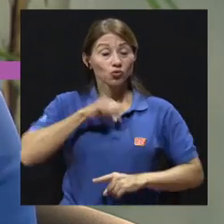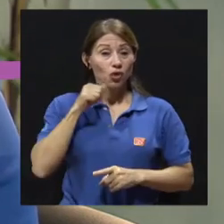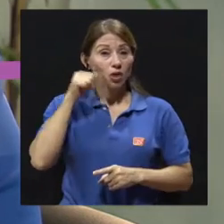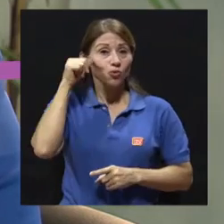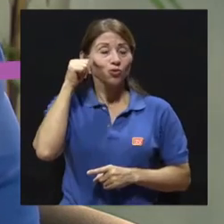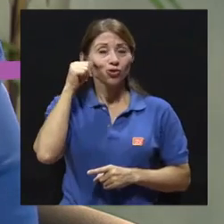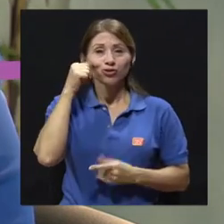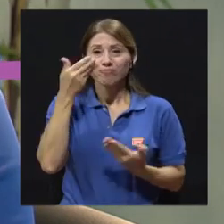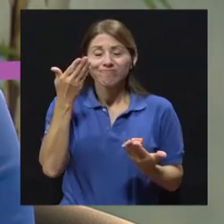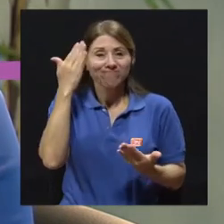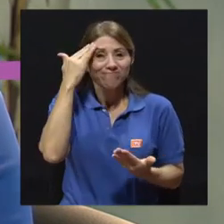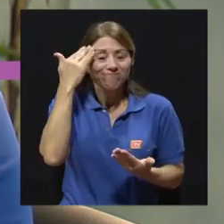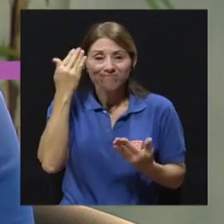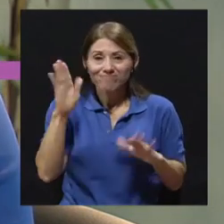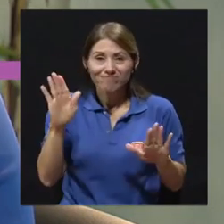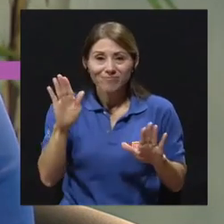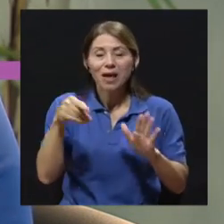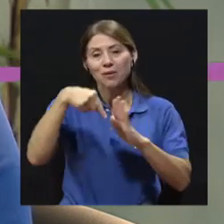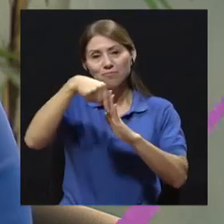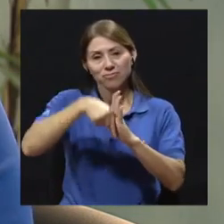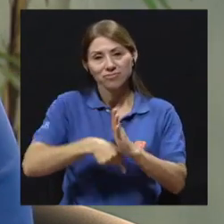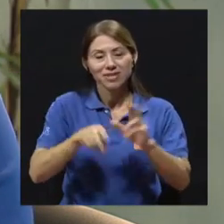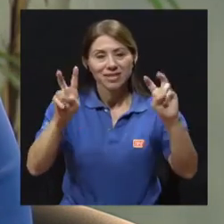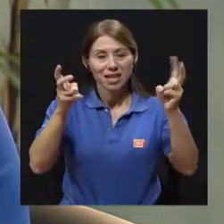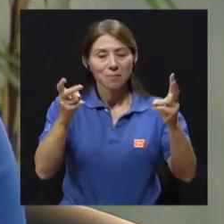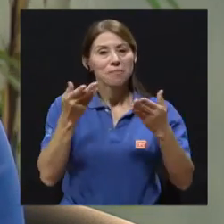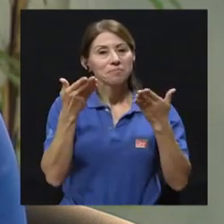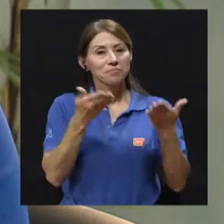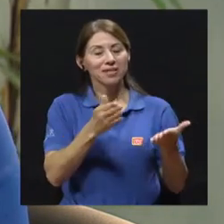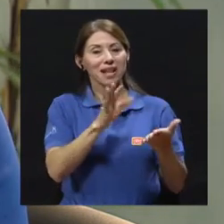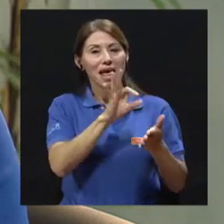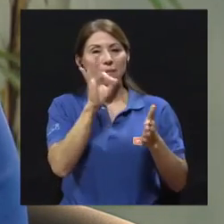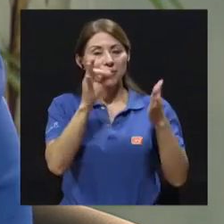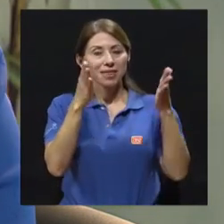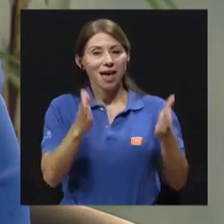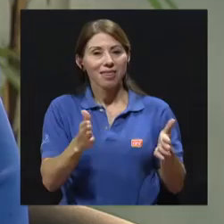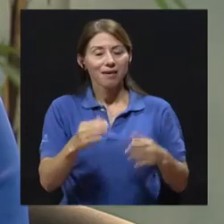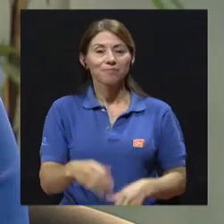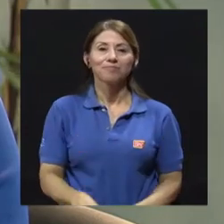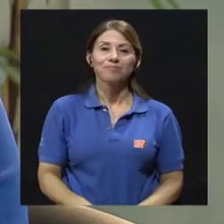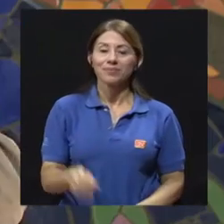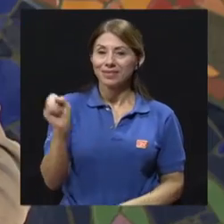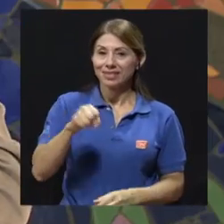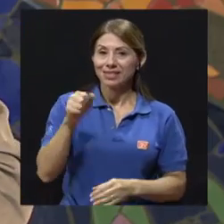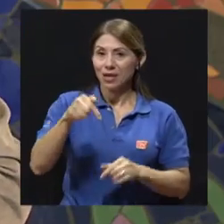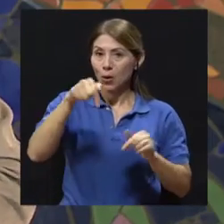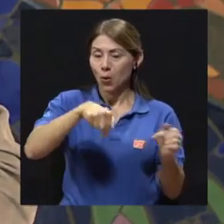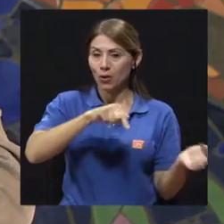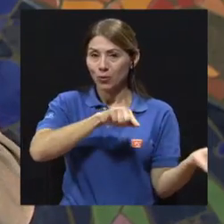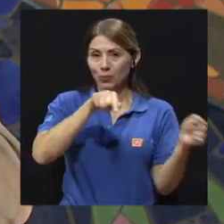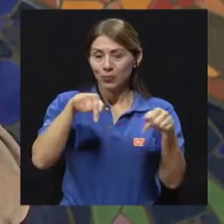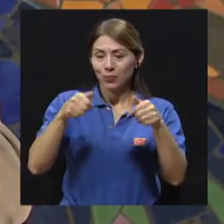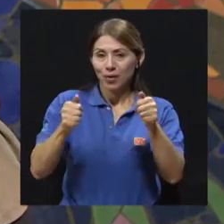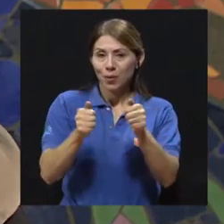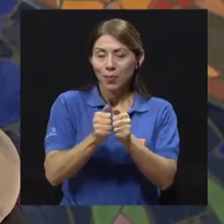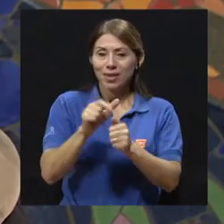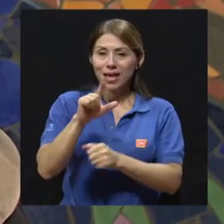por eso vamos a profundizar más sobre este tema, y para ello tenemos a nuestra invitada. Sí, hoy nos acompaña